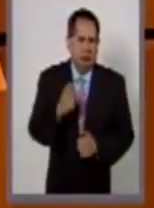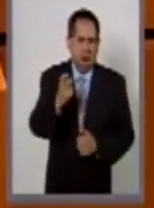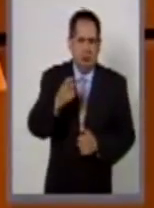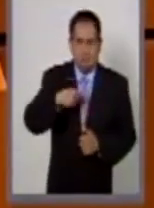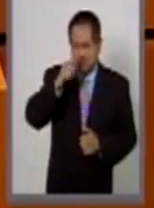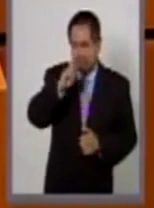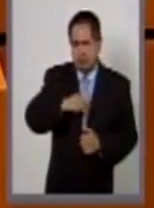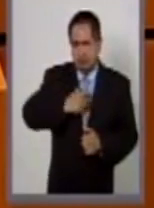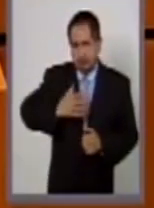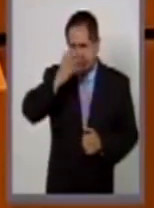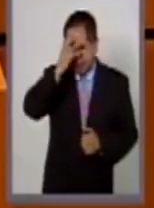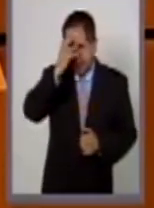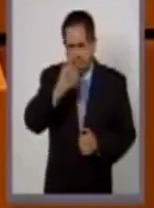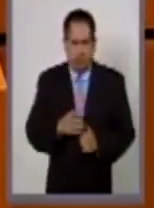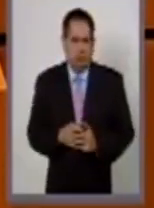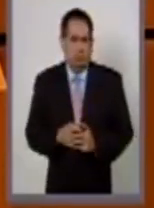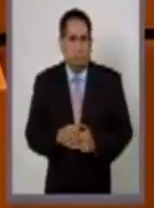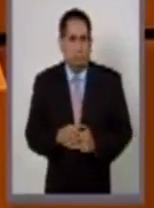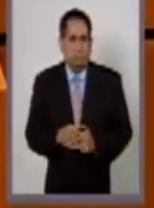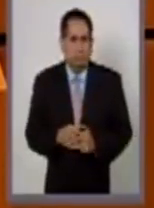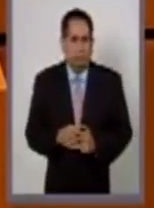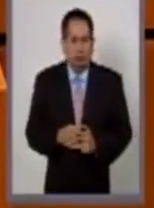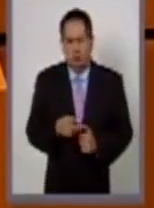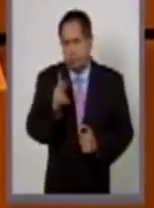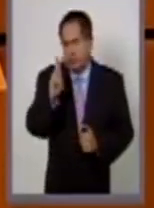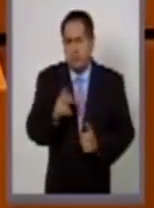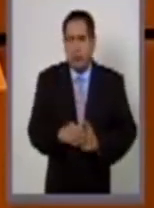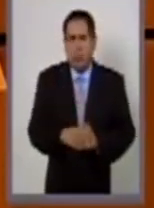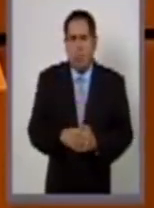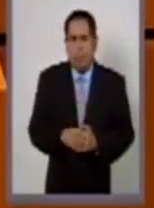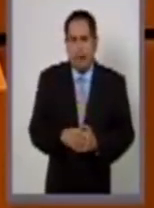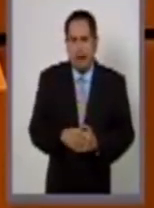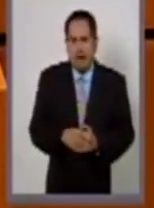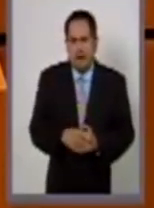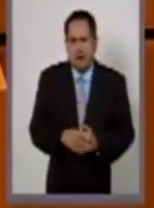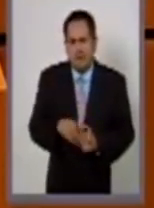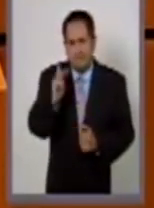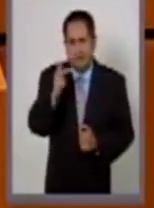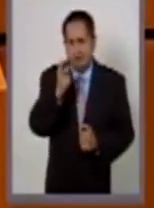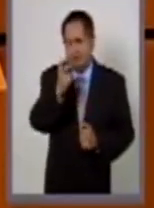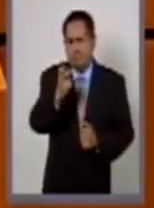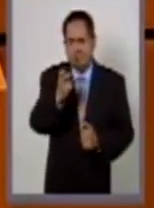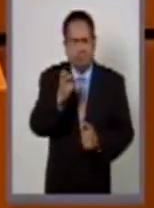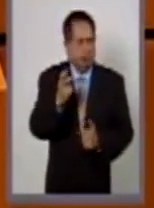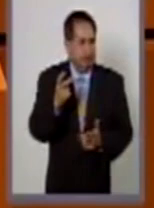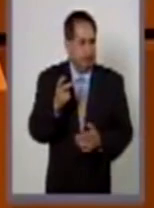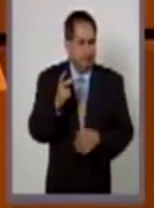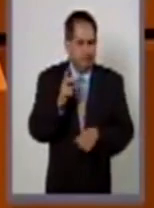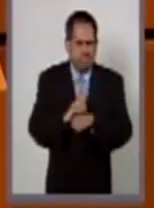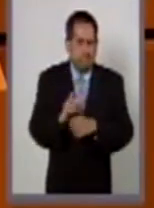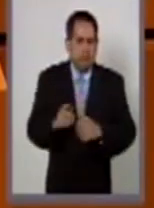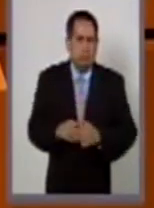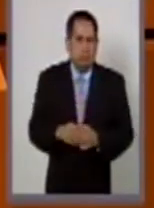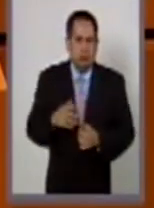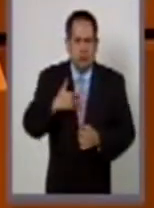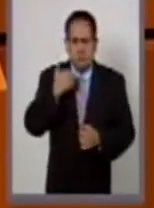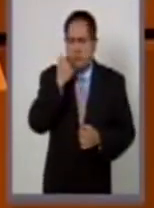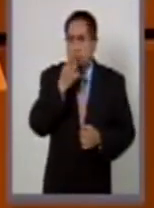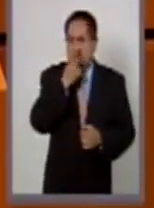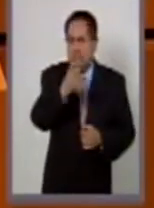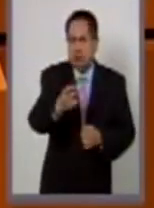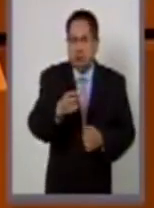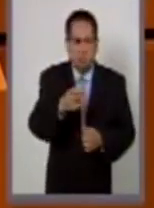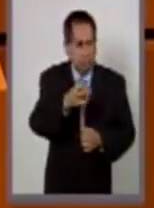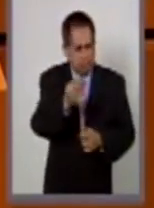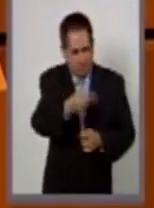Es una vergüenza, ¿verdad? Pero en esta ocasión yo les quiero decir que